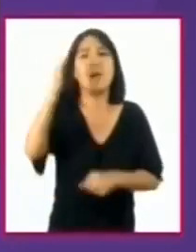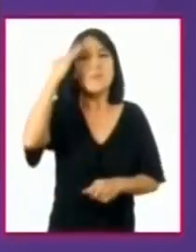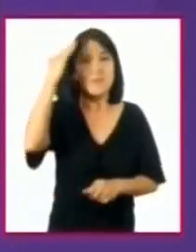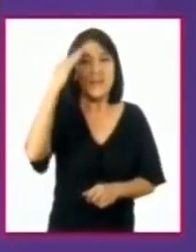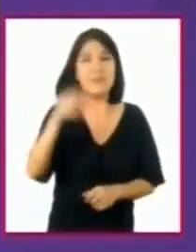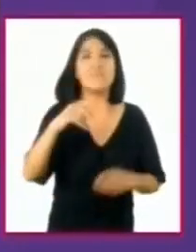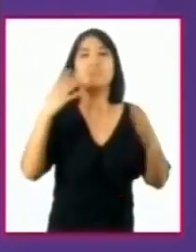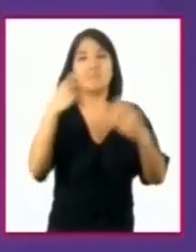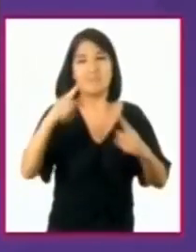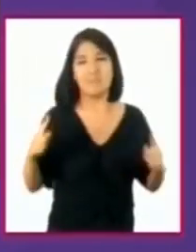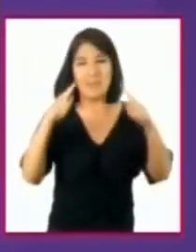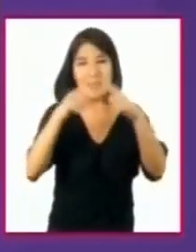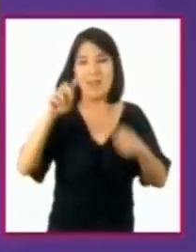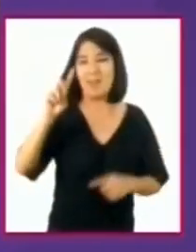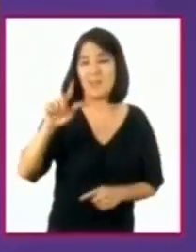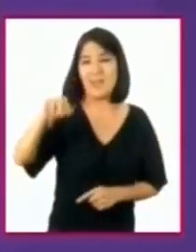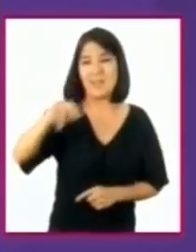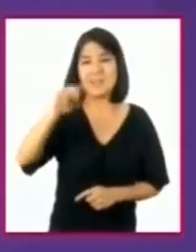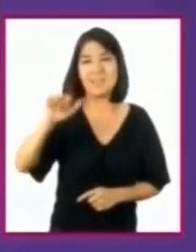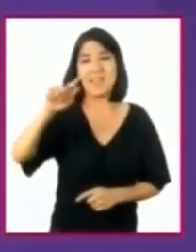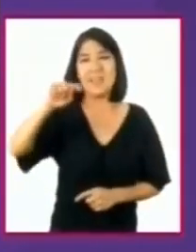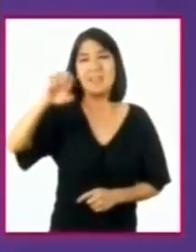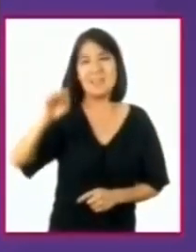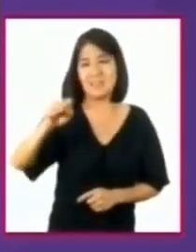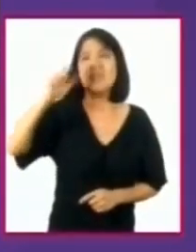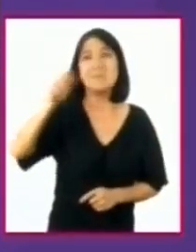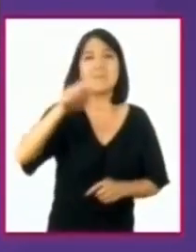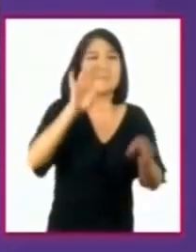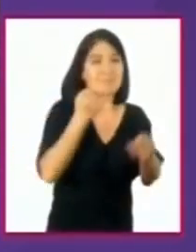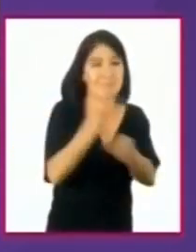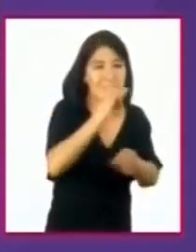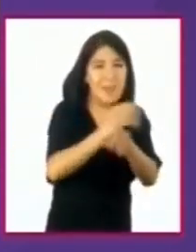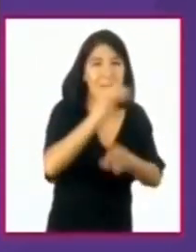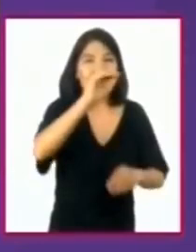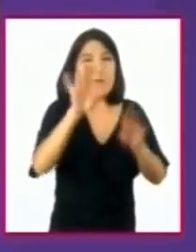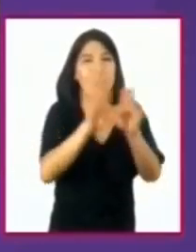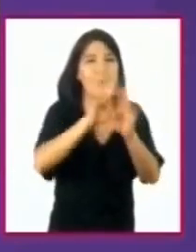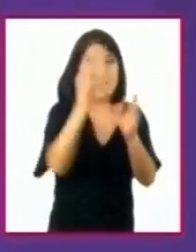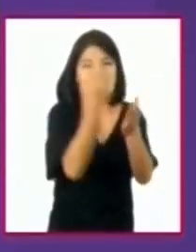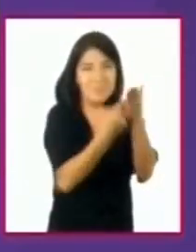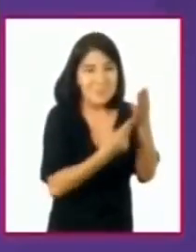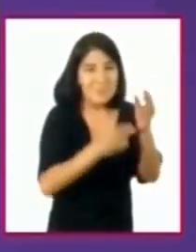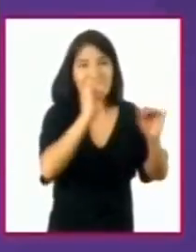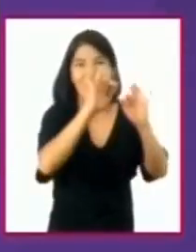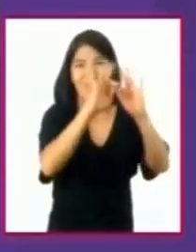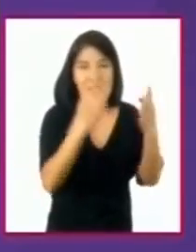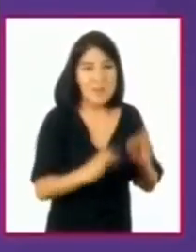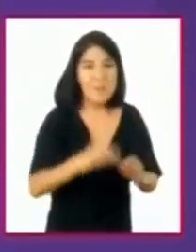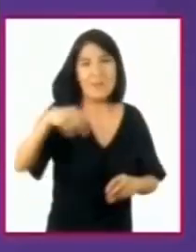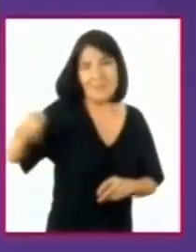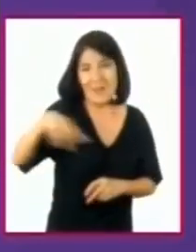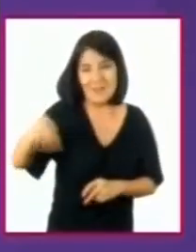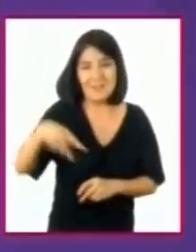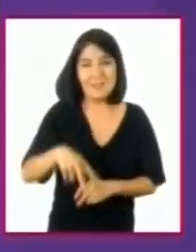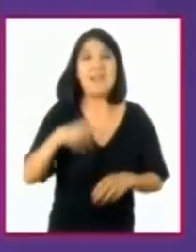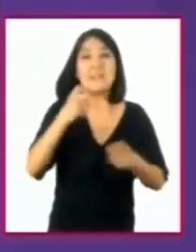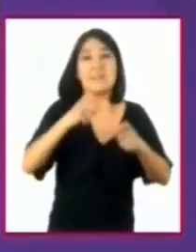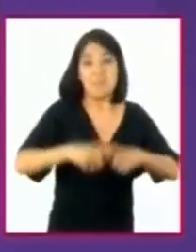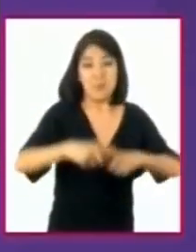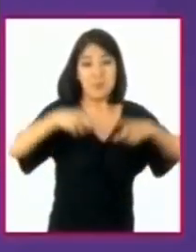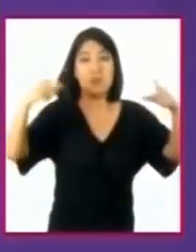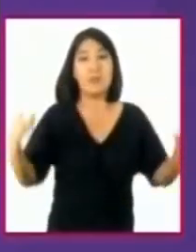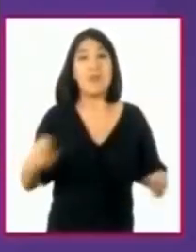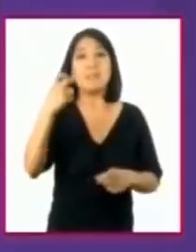los Danzantes, nombrado así por las figuras esculpidas en las lápidas que lo cubren. Logró su expansión mediante